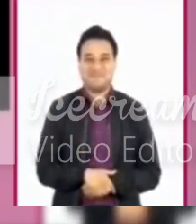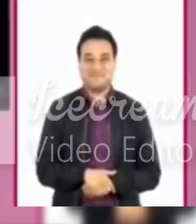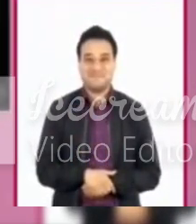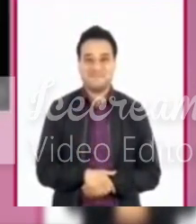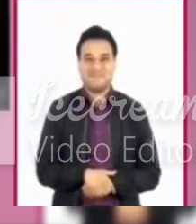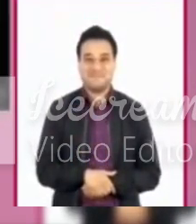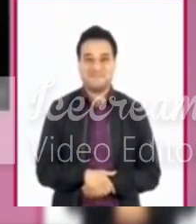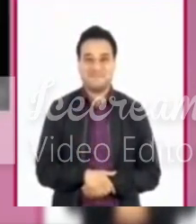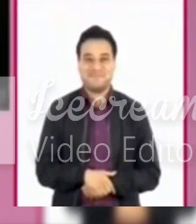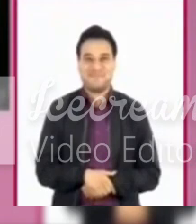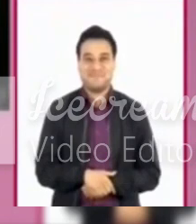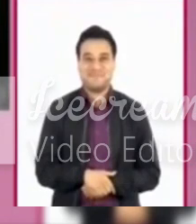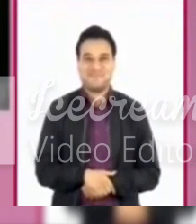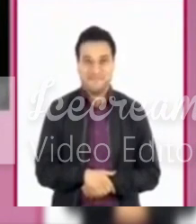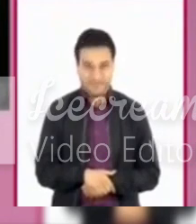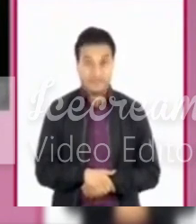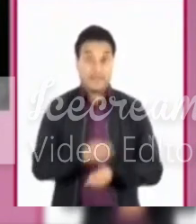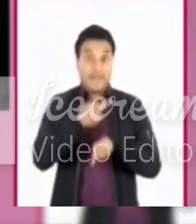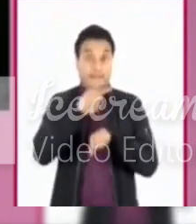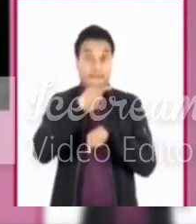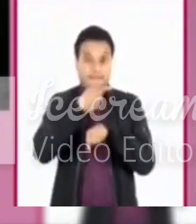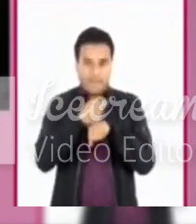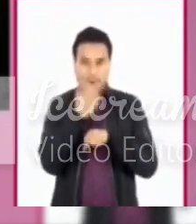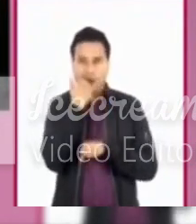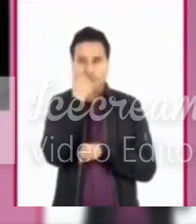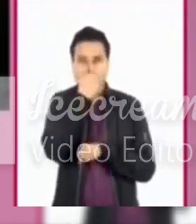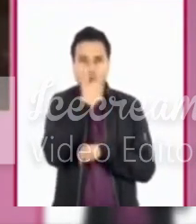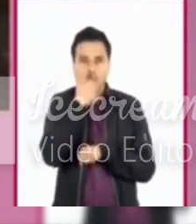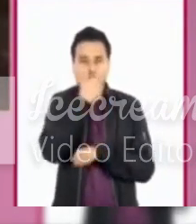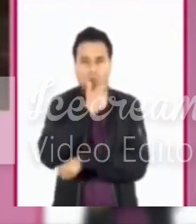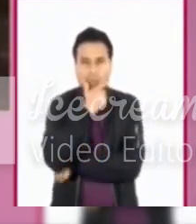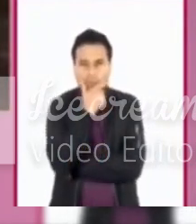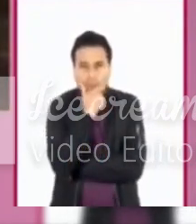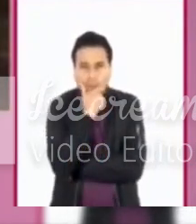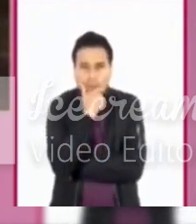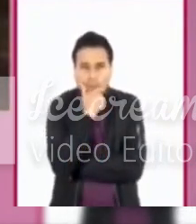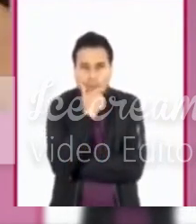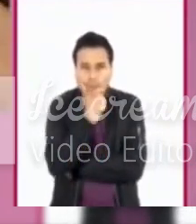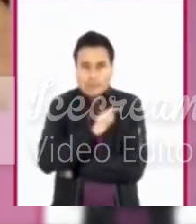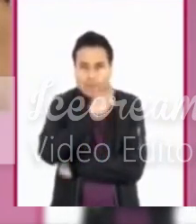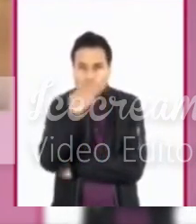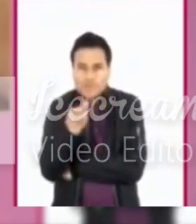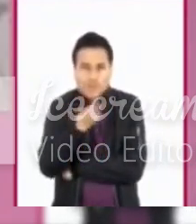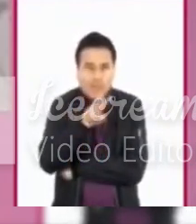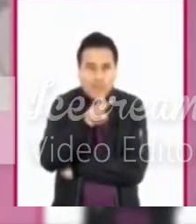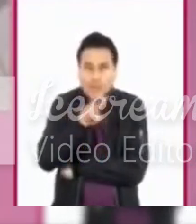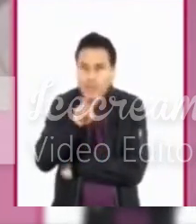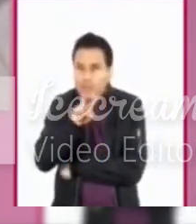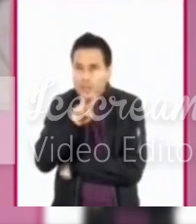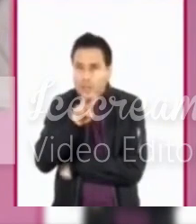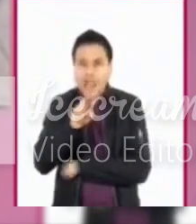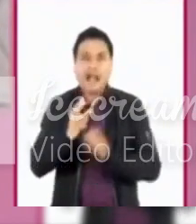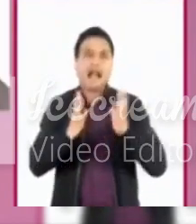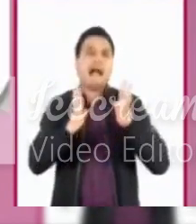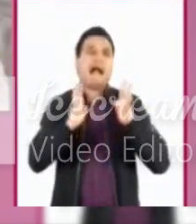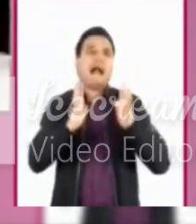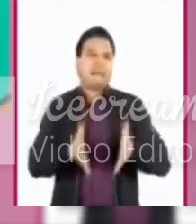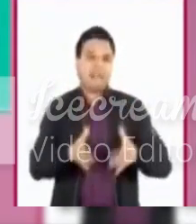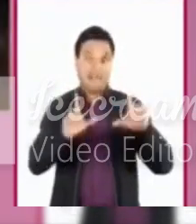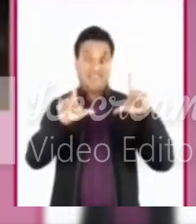toma dos. Primero identifiqué a los alumnos que representaban la pantalla y luego los que hacían un programa dentro de la